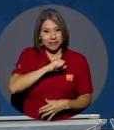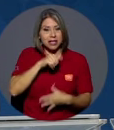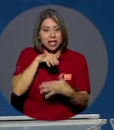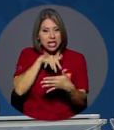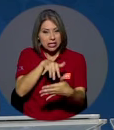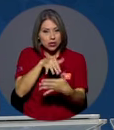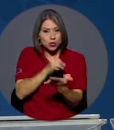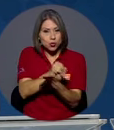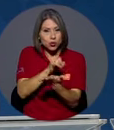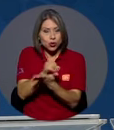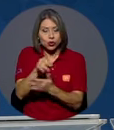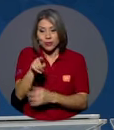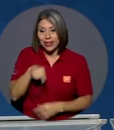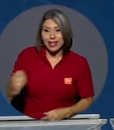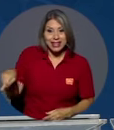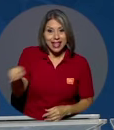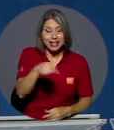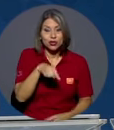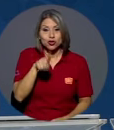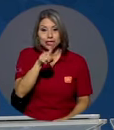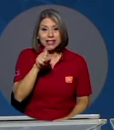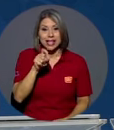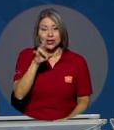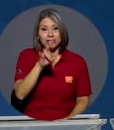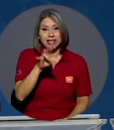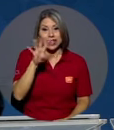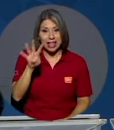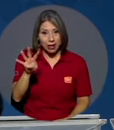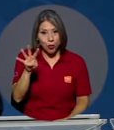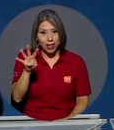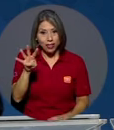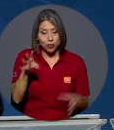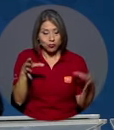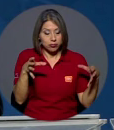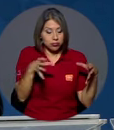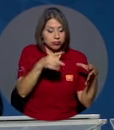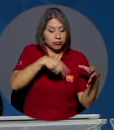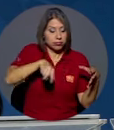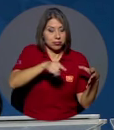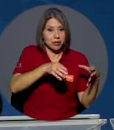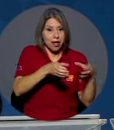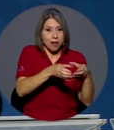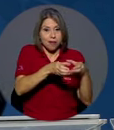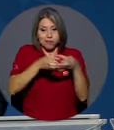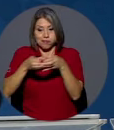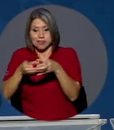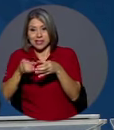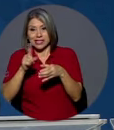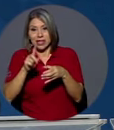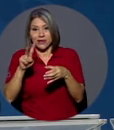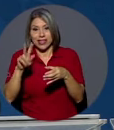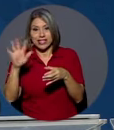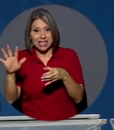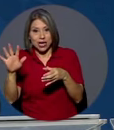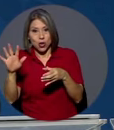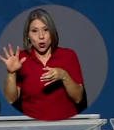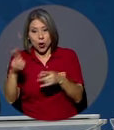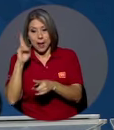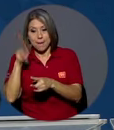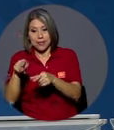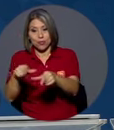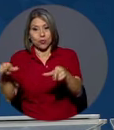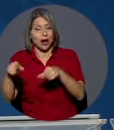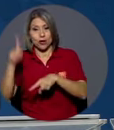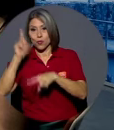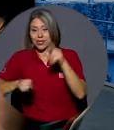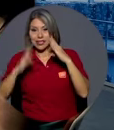Área Metropolitana, y de esos 174 habían 125 que que en sitio no podían ser abordados.